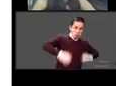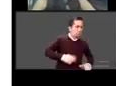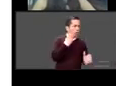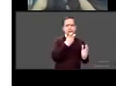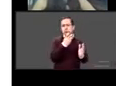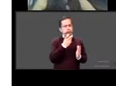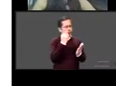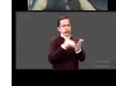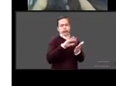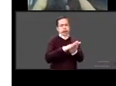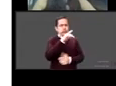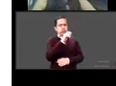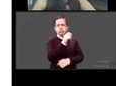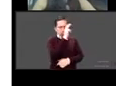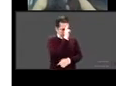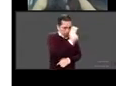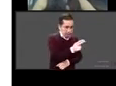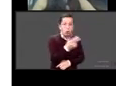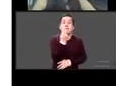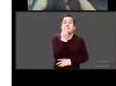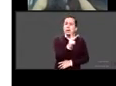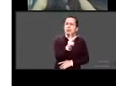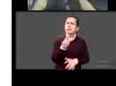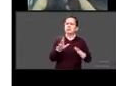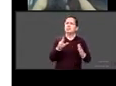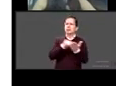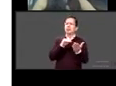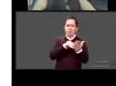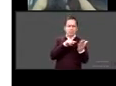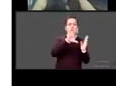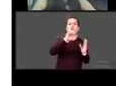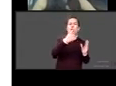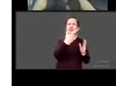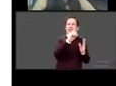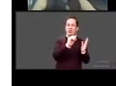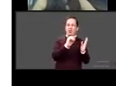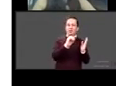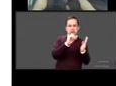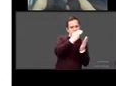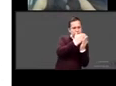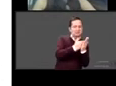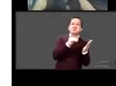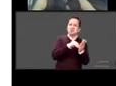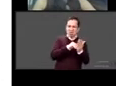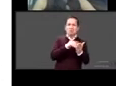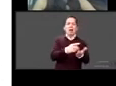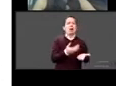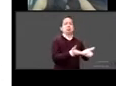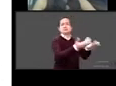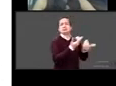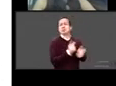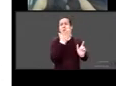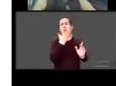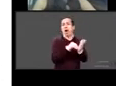en algunos códigos civiles o no está prohibida explícitamente. Hay una persistente aceptación social aún, a